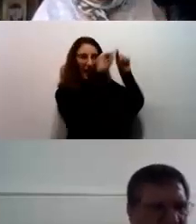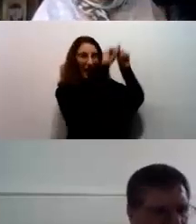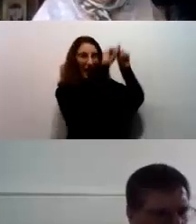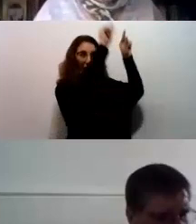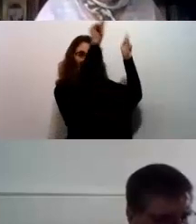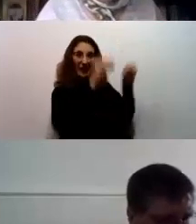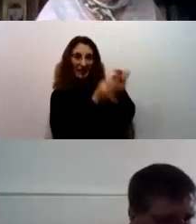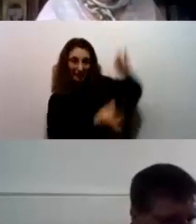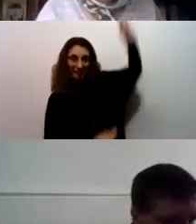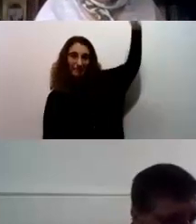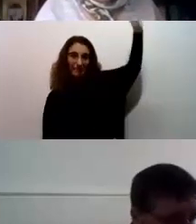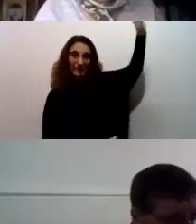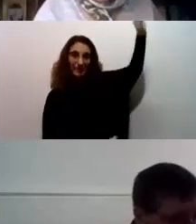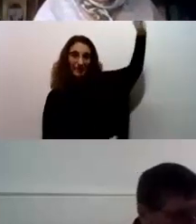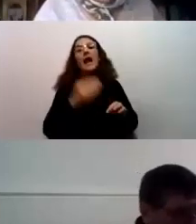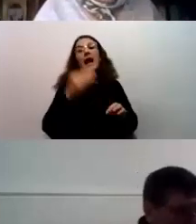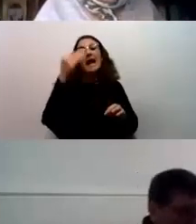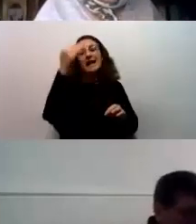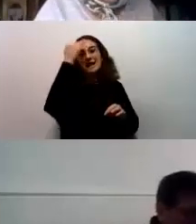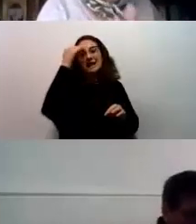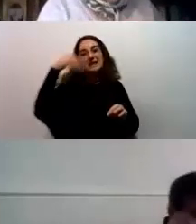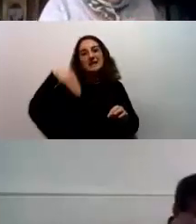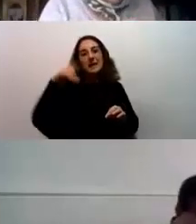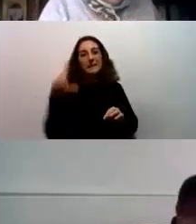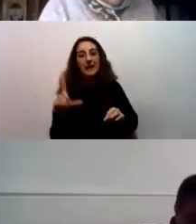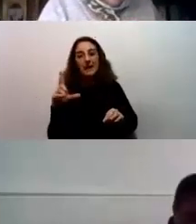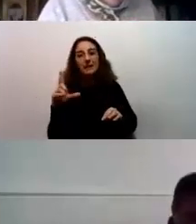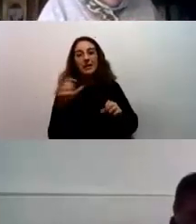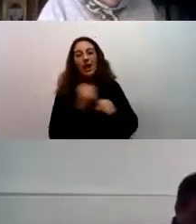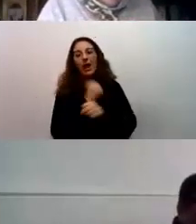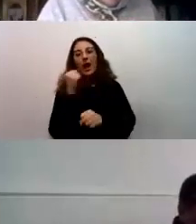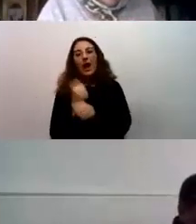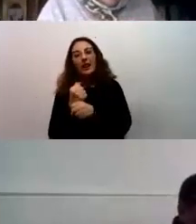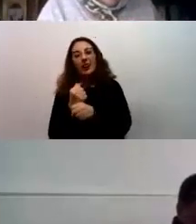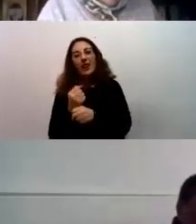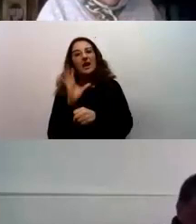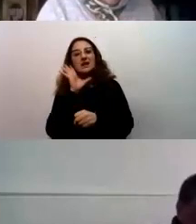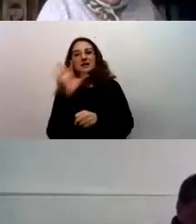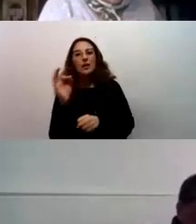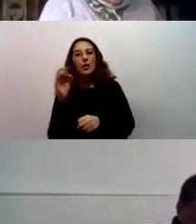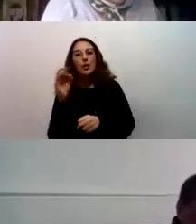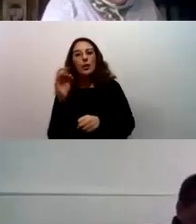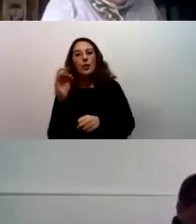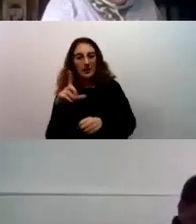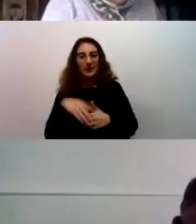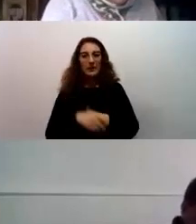de 15 milímetros a 50 milímetros. Como para